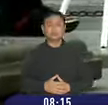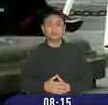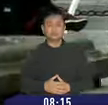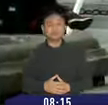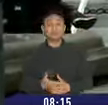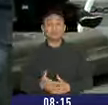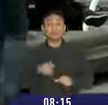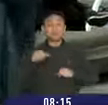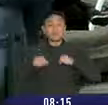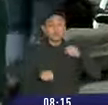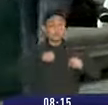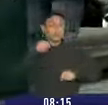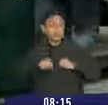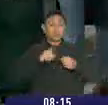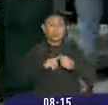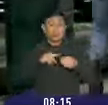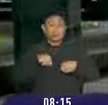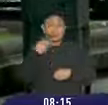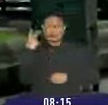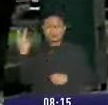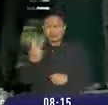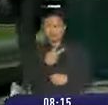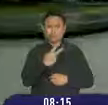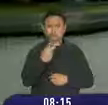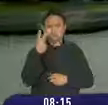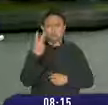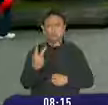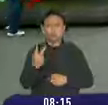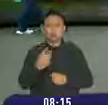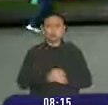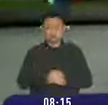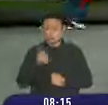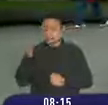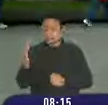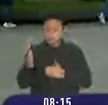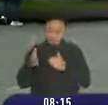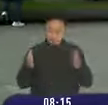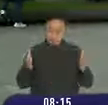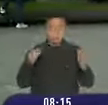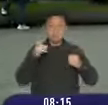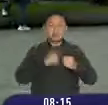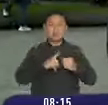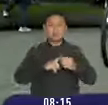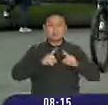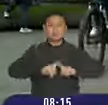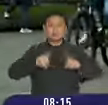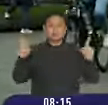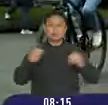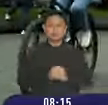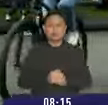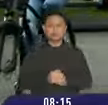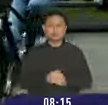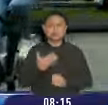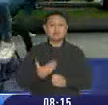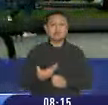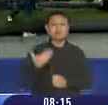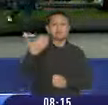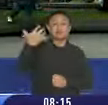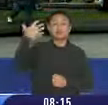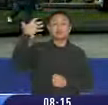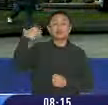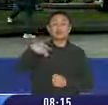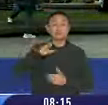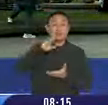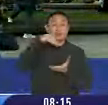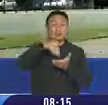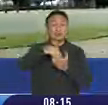Recorrer la urbe en bicicleta es encontrarse con dos momentos. Quito es una ciudad de contrastes, anclada en el límite de lo antiguo como su centro